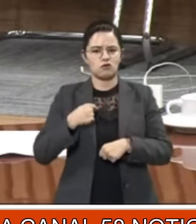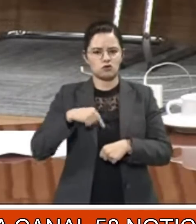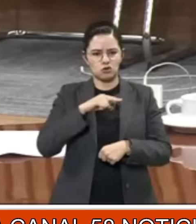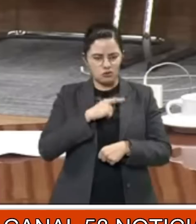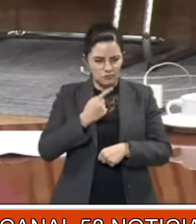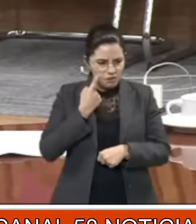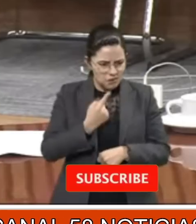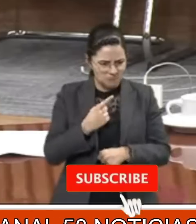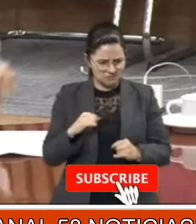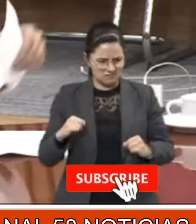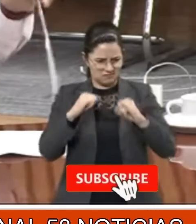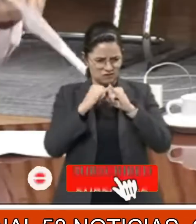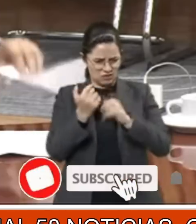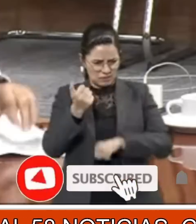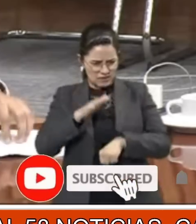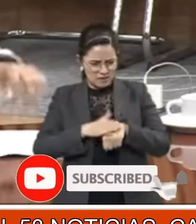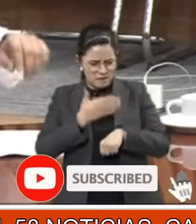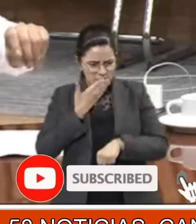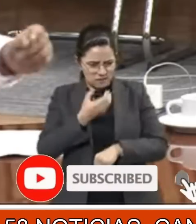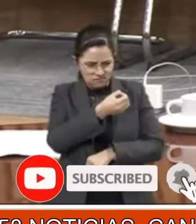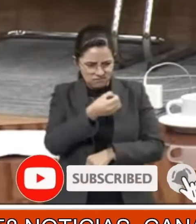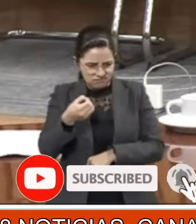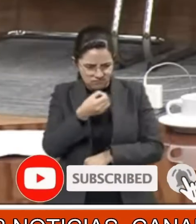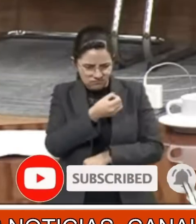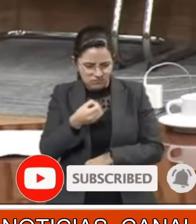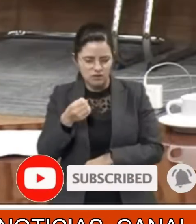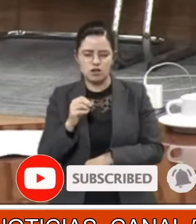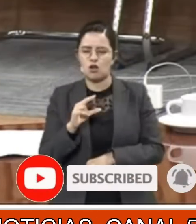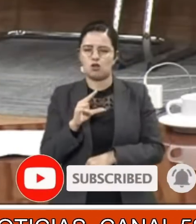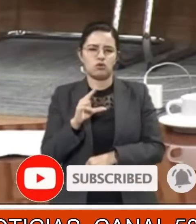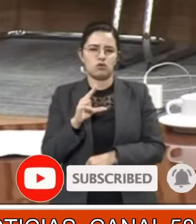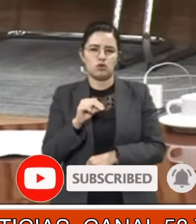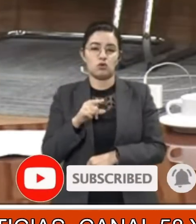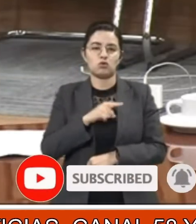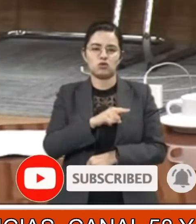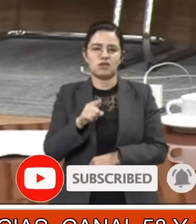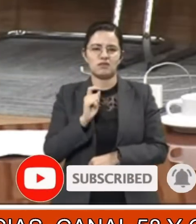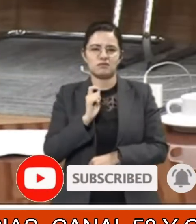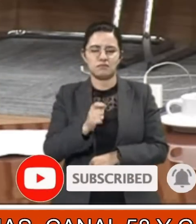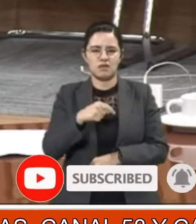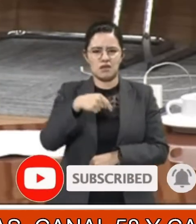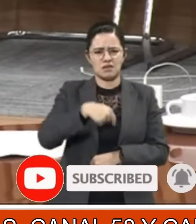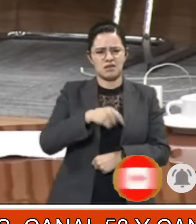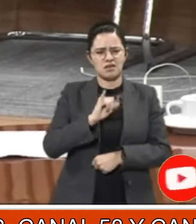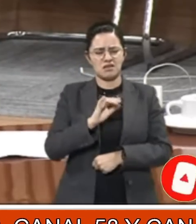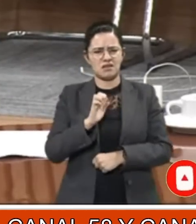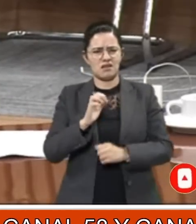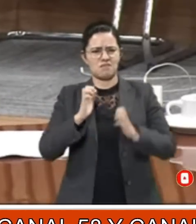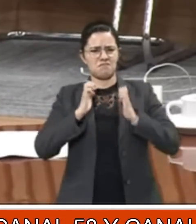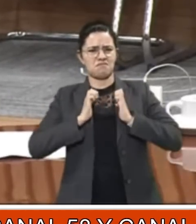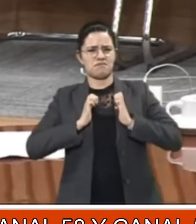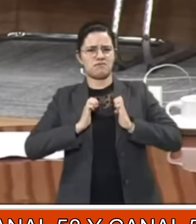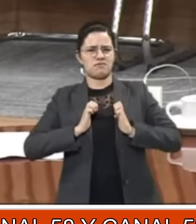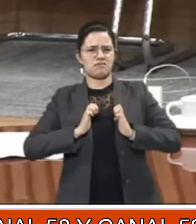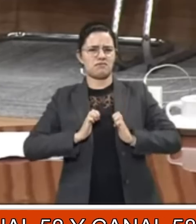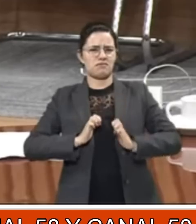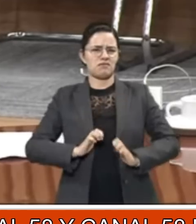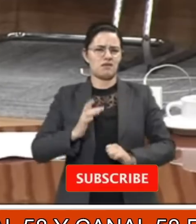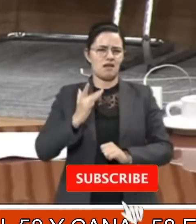ejecutivo. La mafia electoral, contrario a lo que se consigna, lo que consignan, lo que dicen en sus panfletos, en